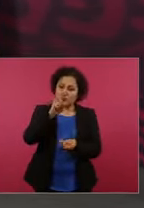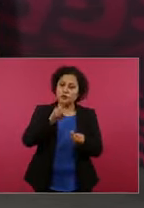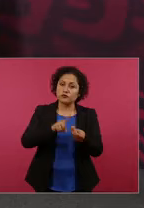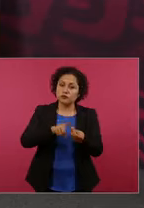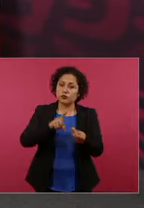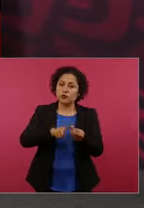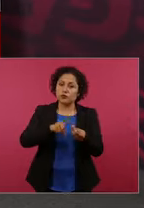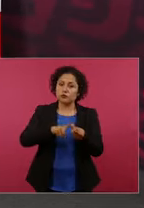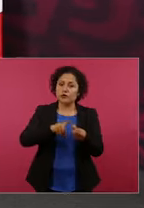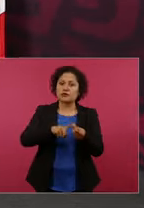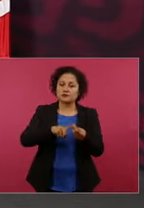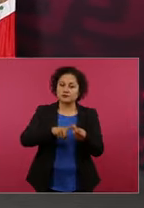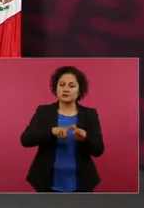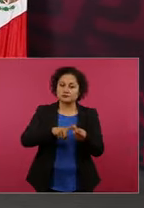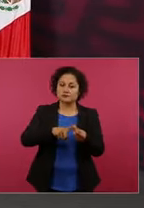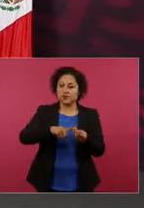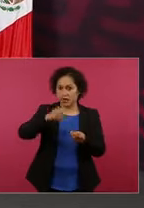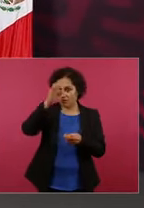Ahí